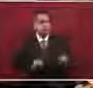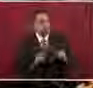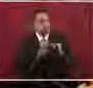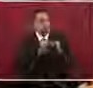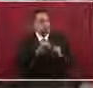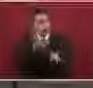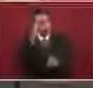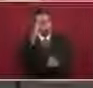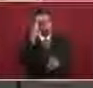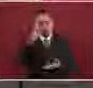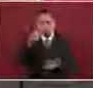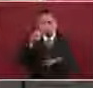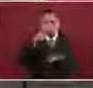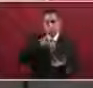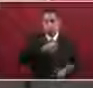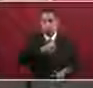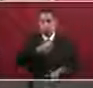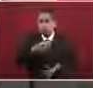onerosos?